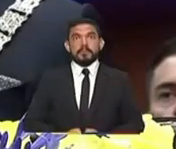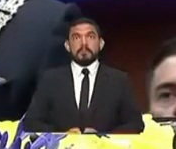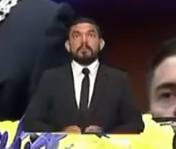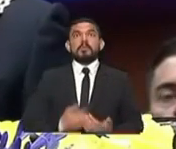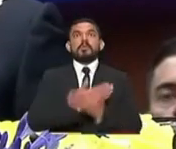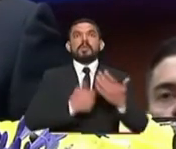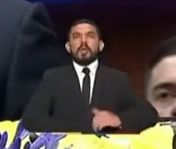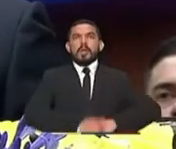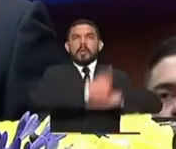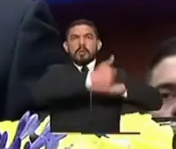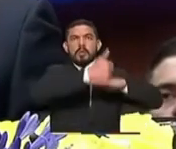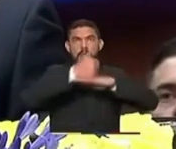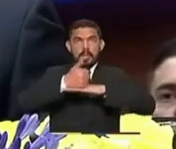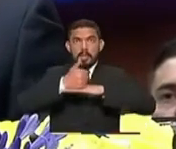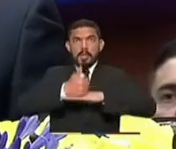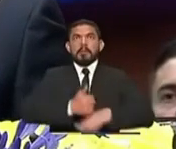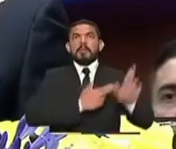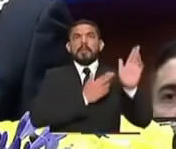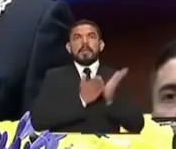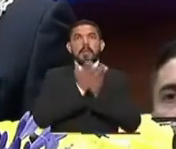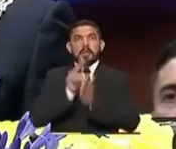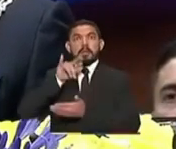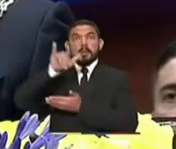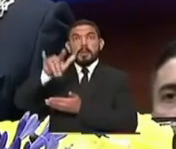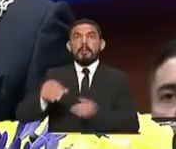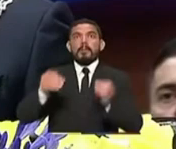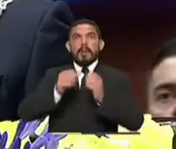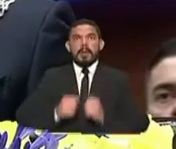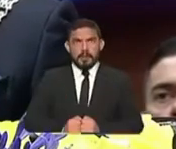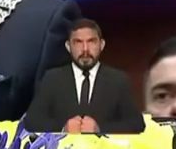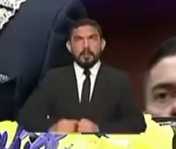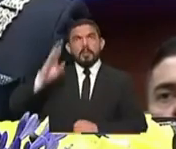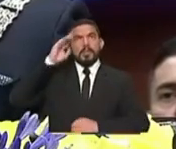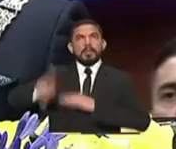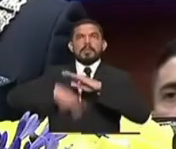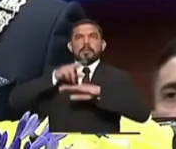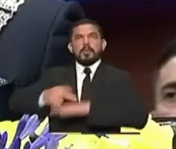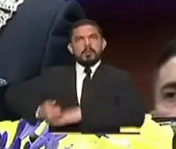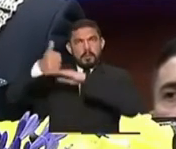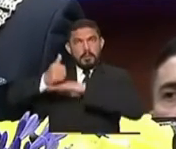señores comandantes generales de las Fuerzas Terrestres, Naval y Aérea y comandante general de la Policía Nacional,